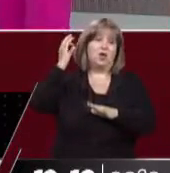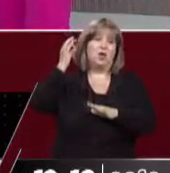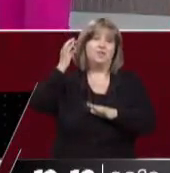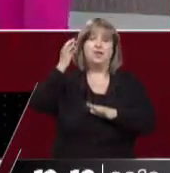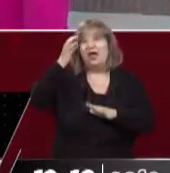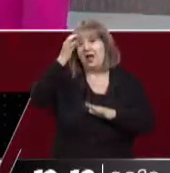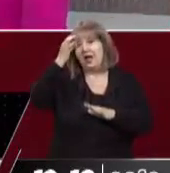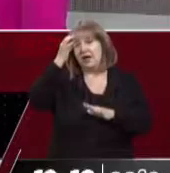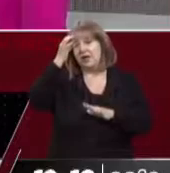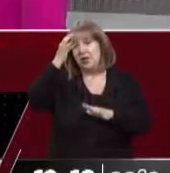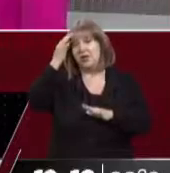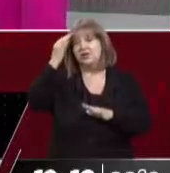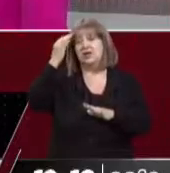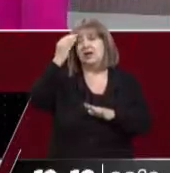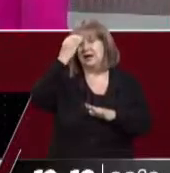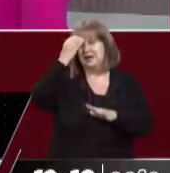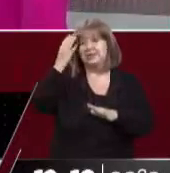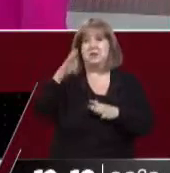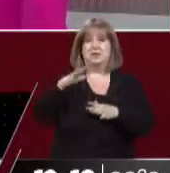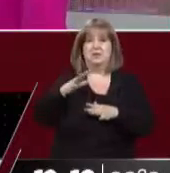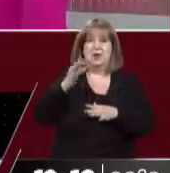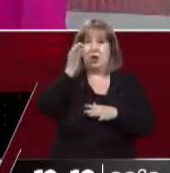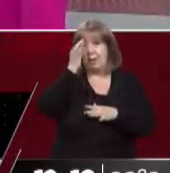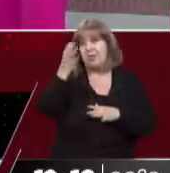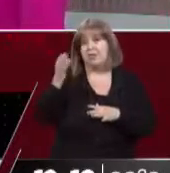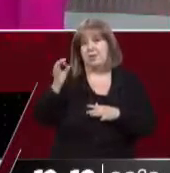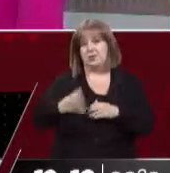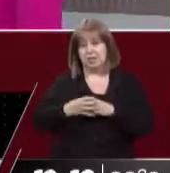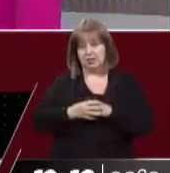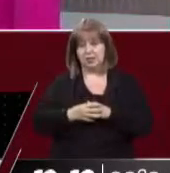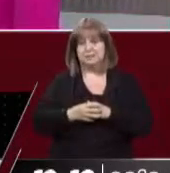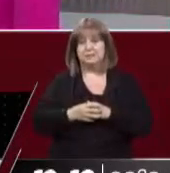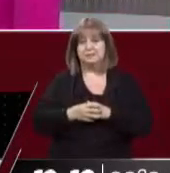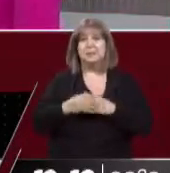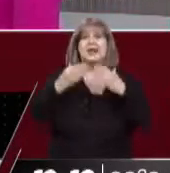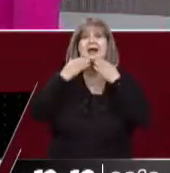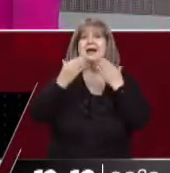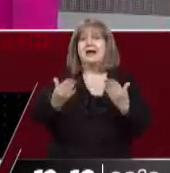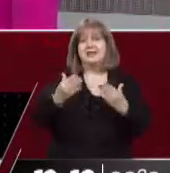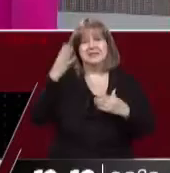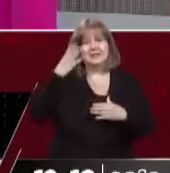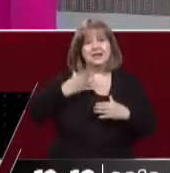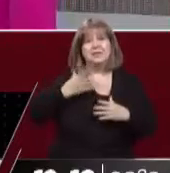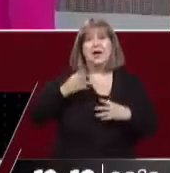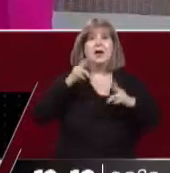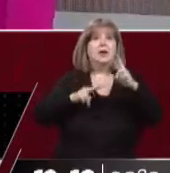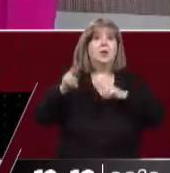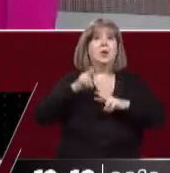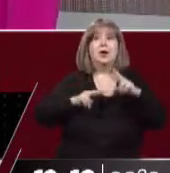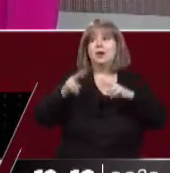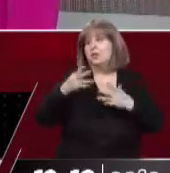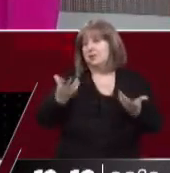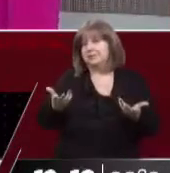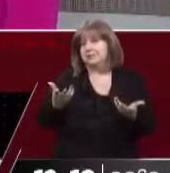que es un aumento realmente importante en comparación al año pasado. Absolutamente. Bueno, muchas gracias, Silvia. Habrá que buscar, ¿cómo decía usted que